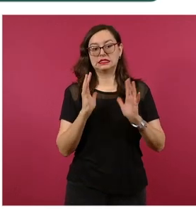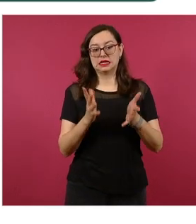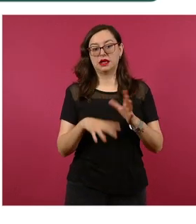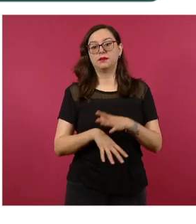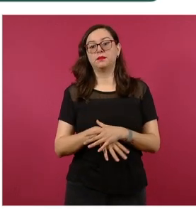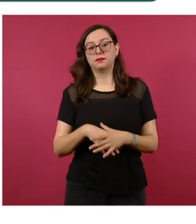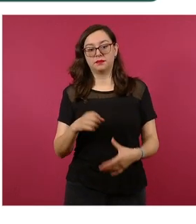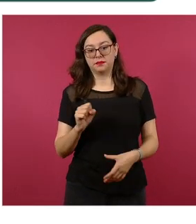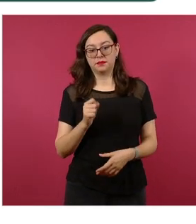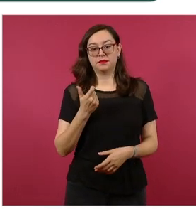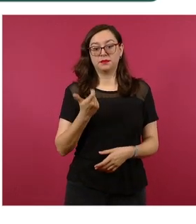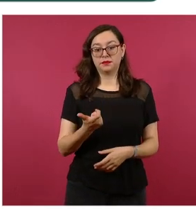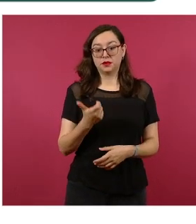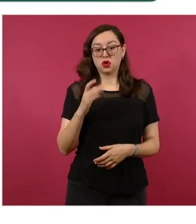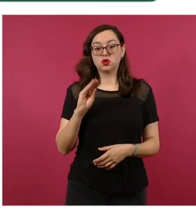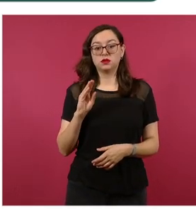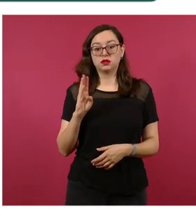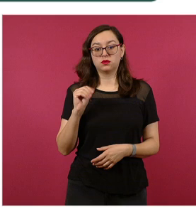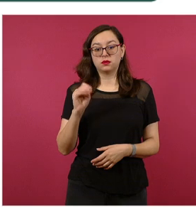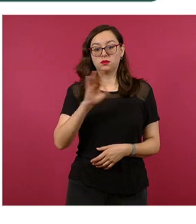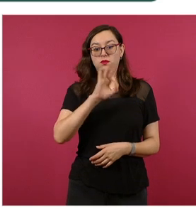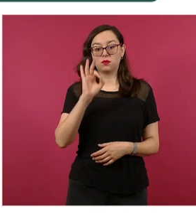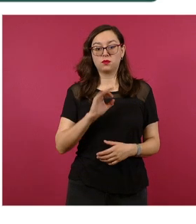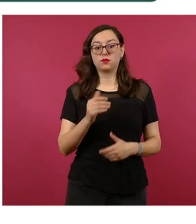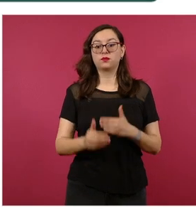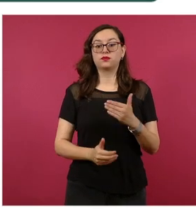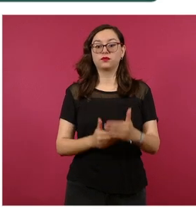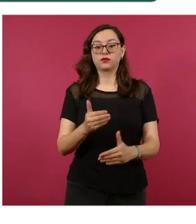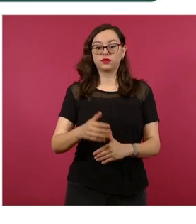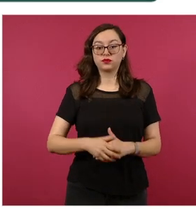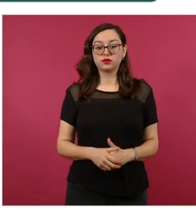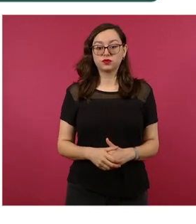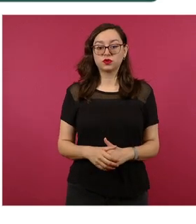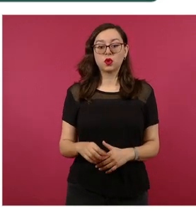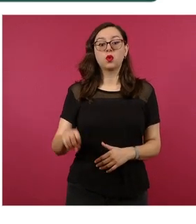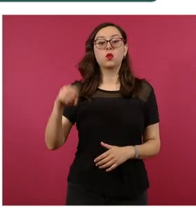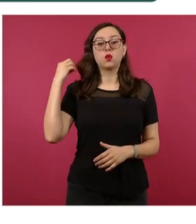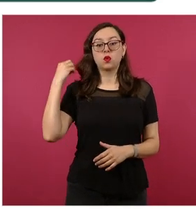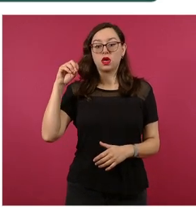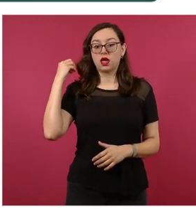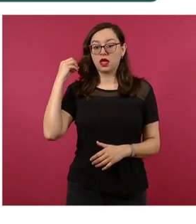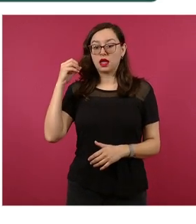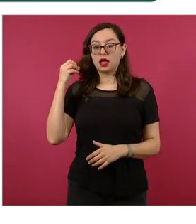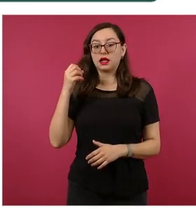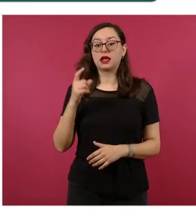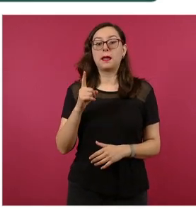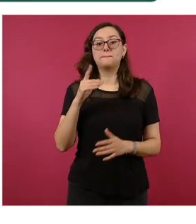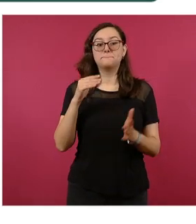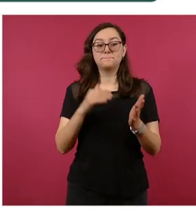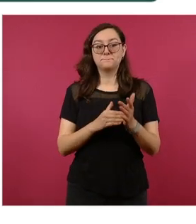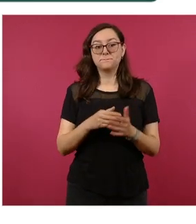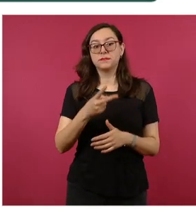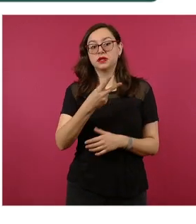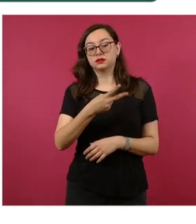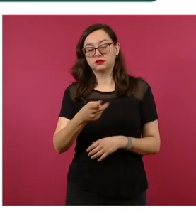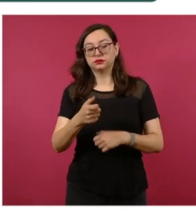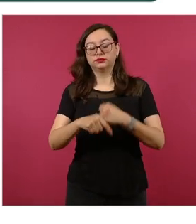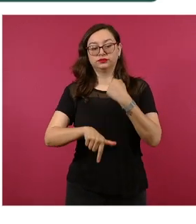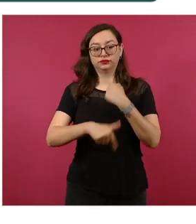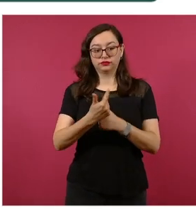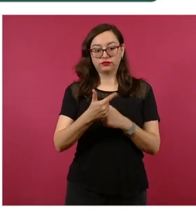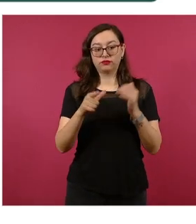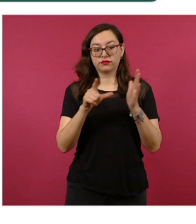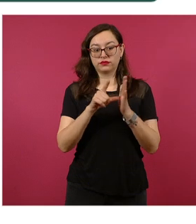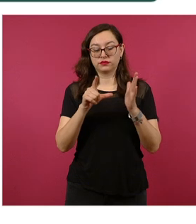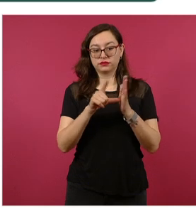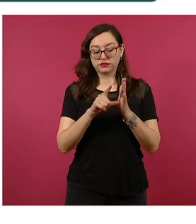un 99% del avance. En la siguiente tenemos a Oaxaca, 1.212 tarjetas programadas, 1.198 ya se